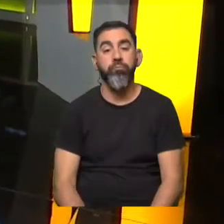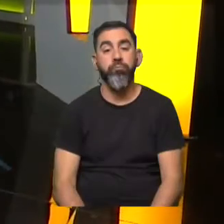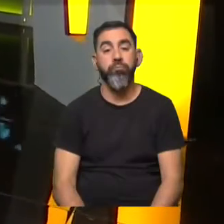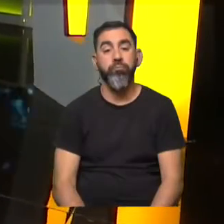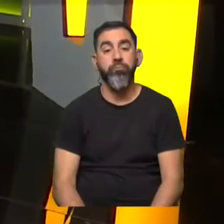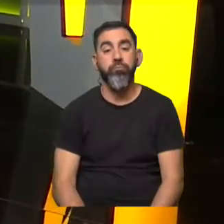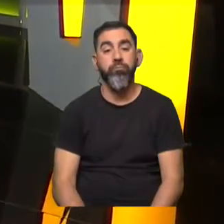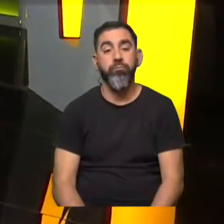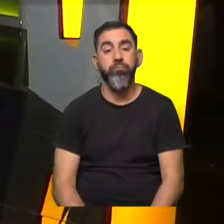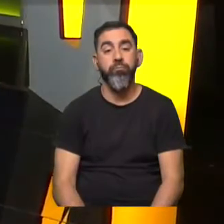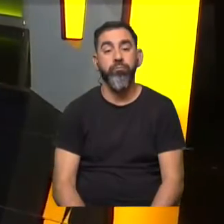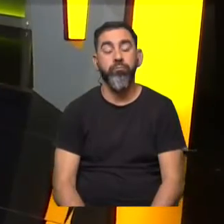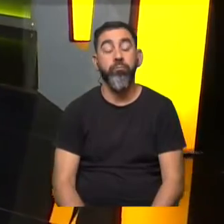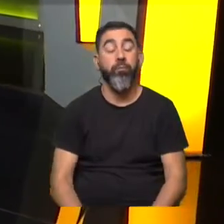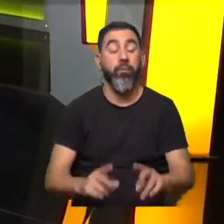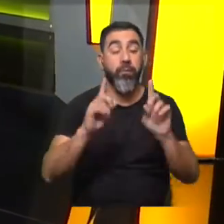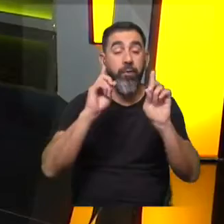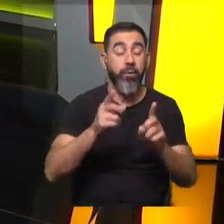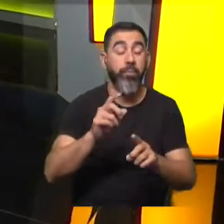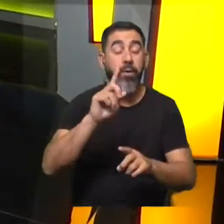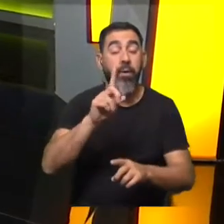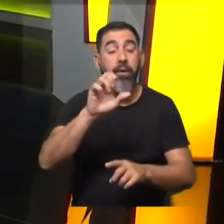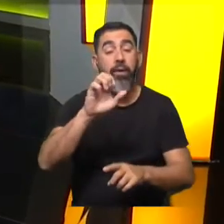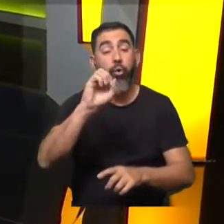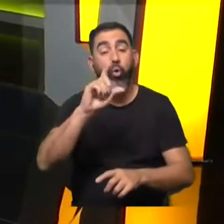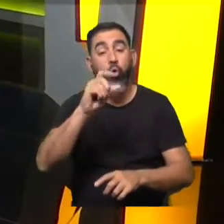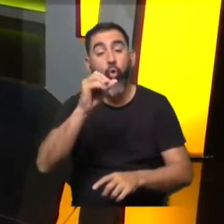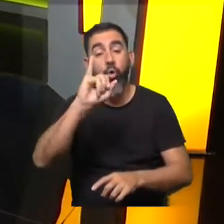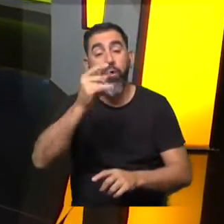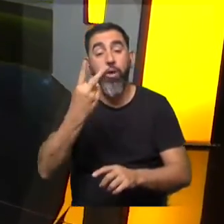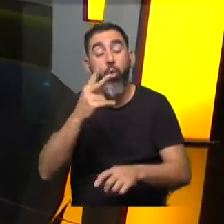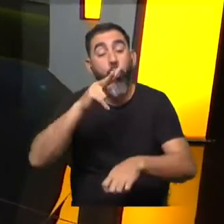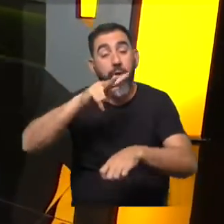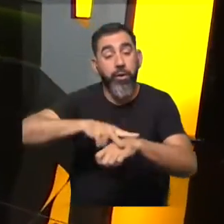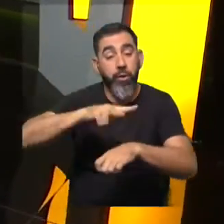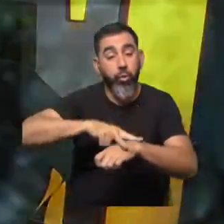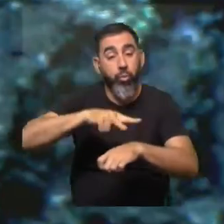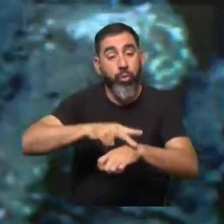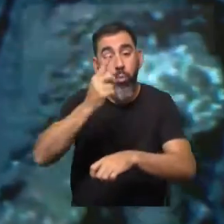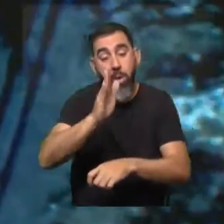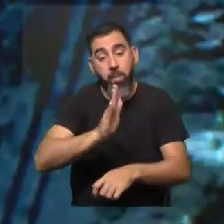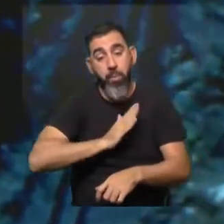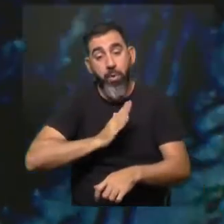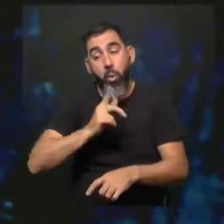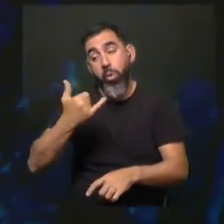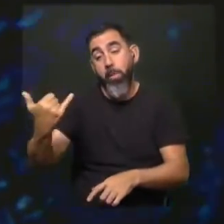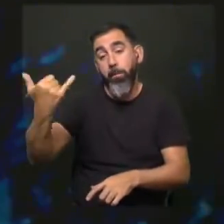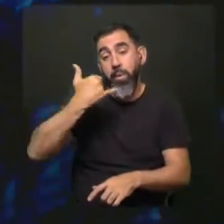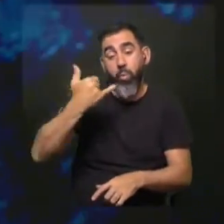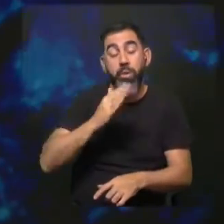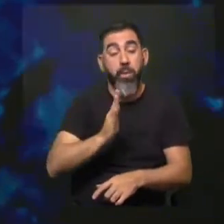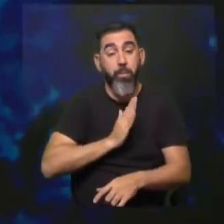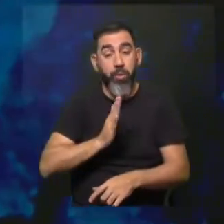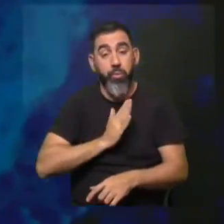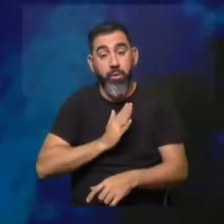Y en esto de la geología en la joyería me voy a permitir dos recomendaciones. Una personal y otra porque me contaron. La personal